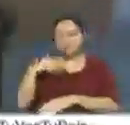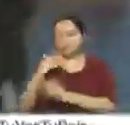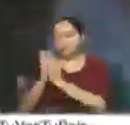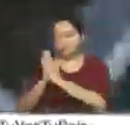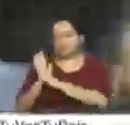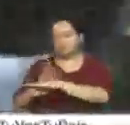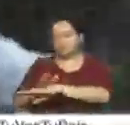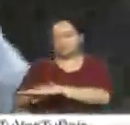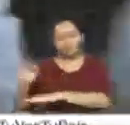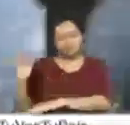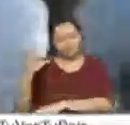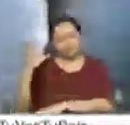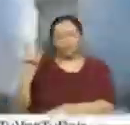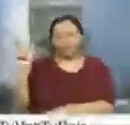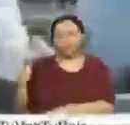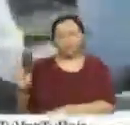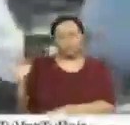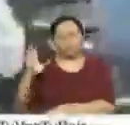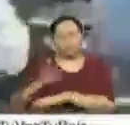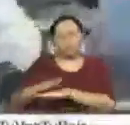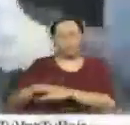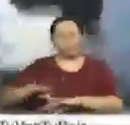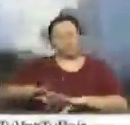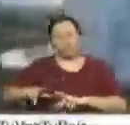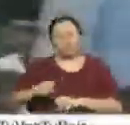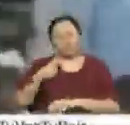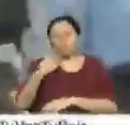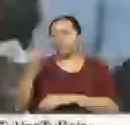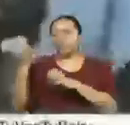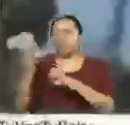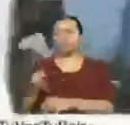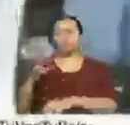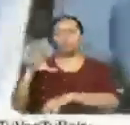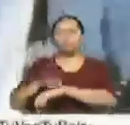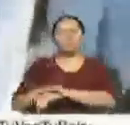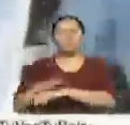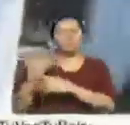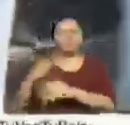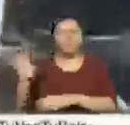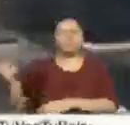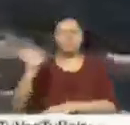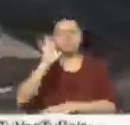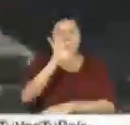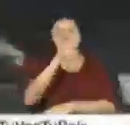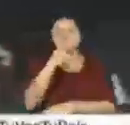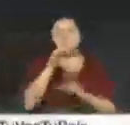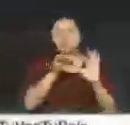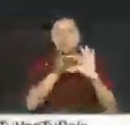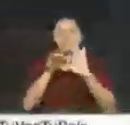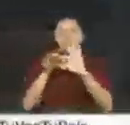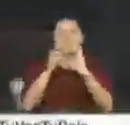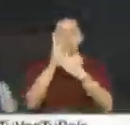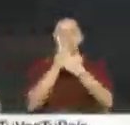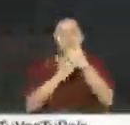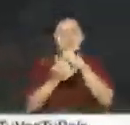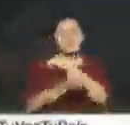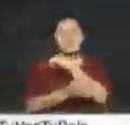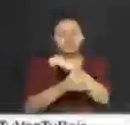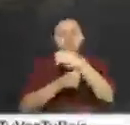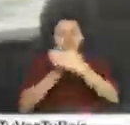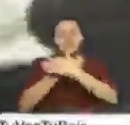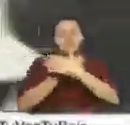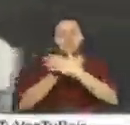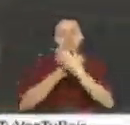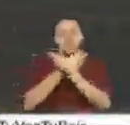la expulsión de un ciudadano implicado en actos de corrupción en Ecuador, y se pronunció por la cooperación binacional en la lucha contra